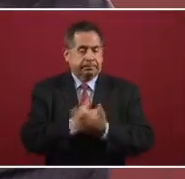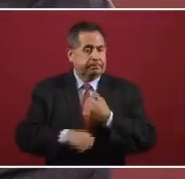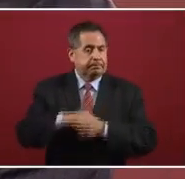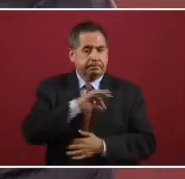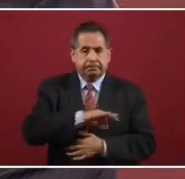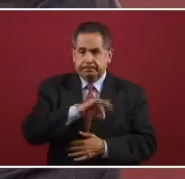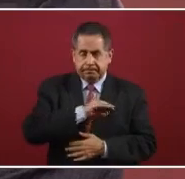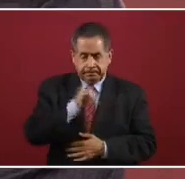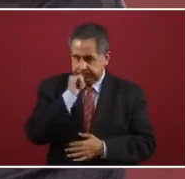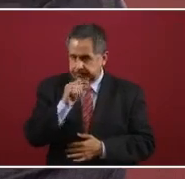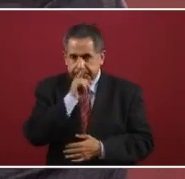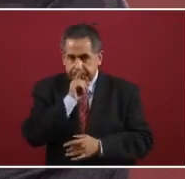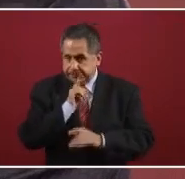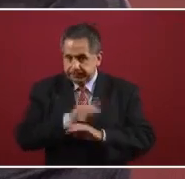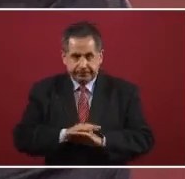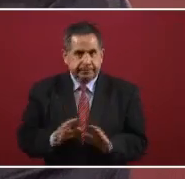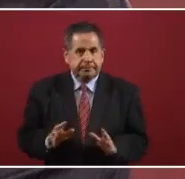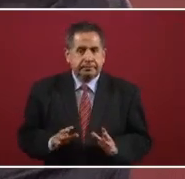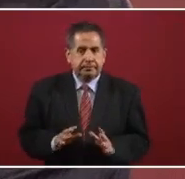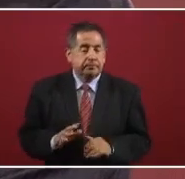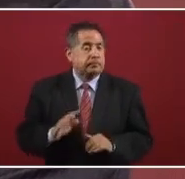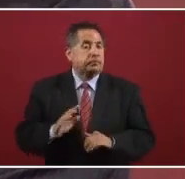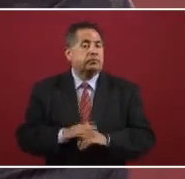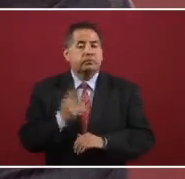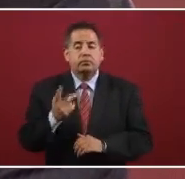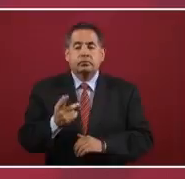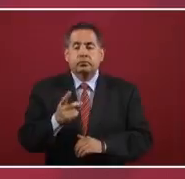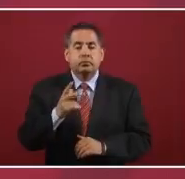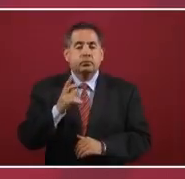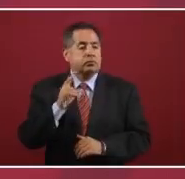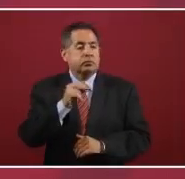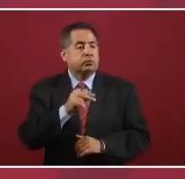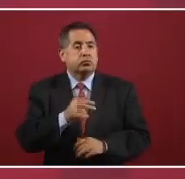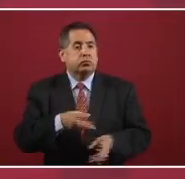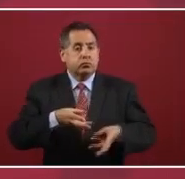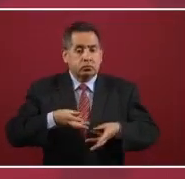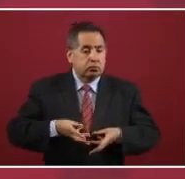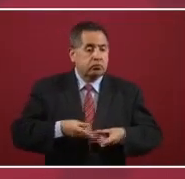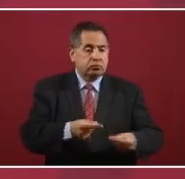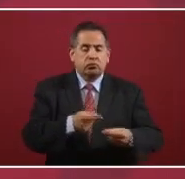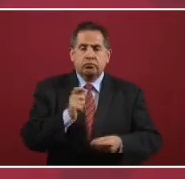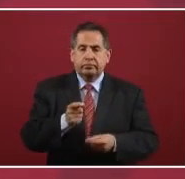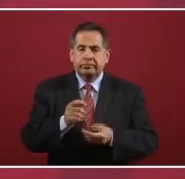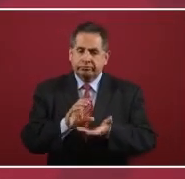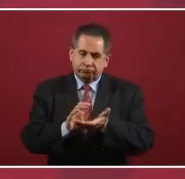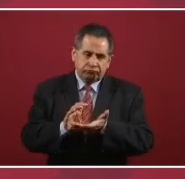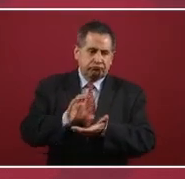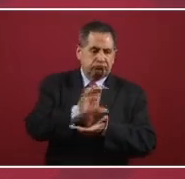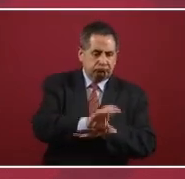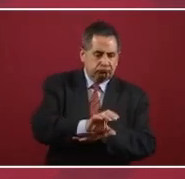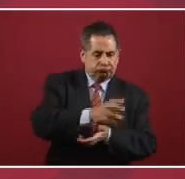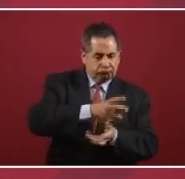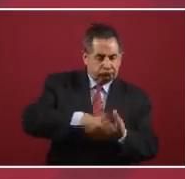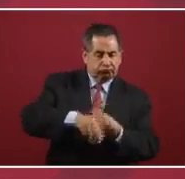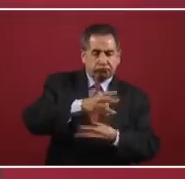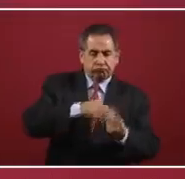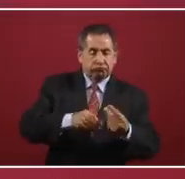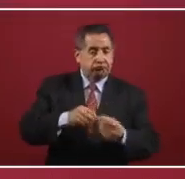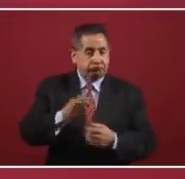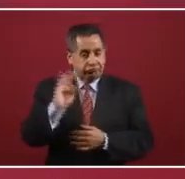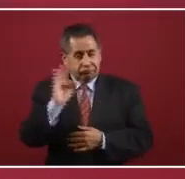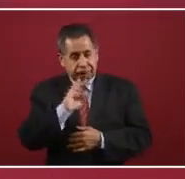Porque no es un gasto es una inversión. Si